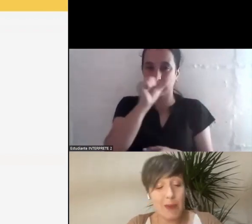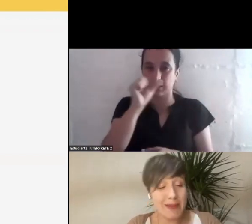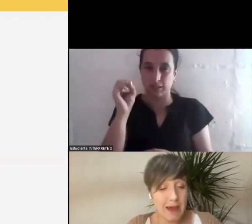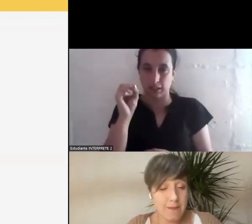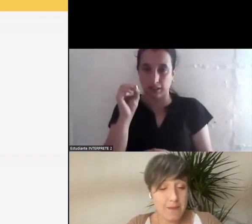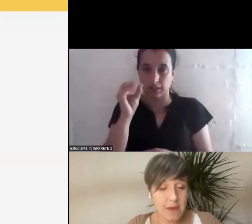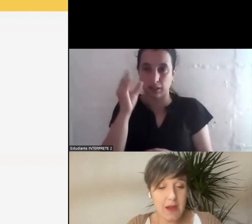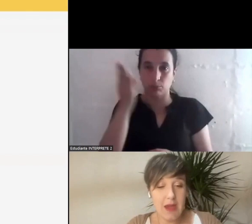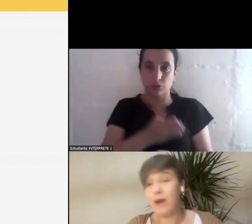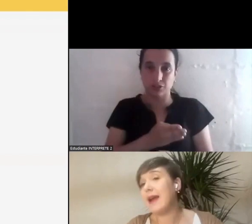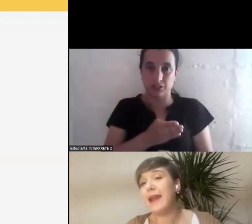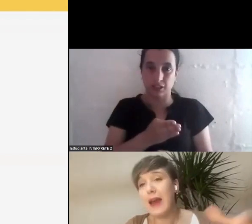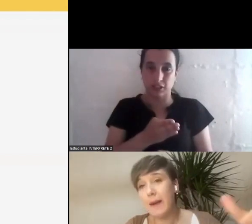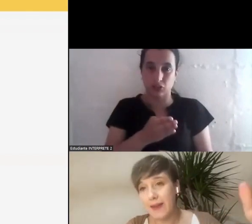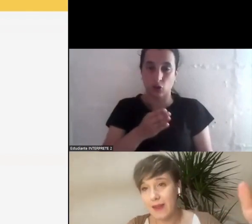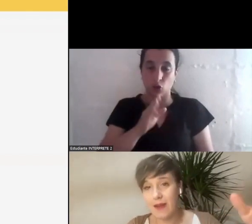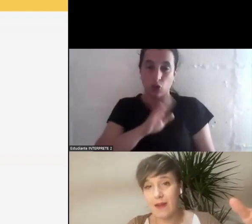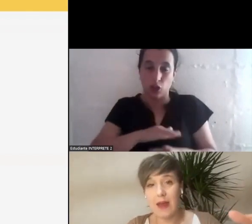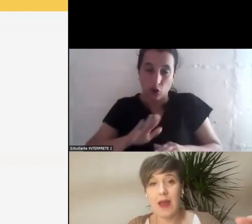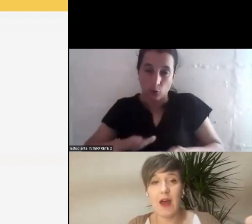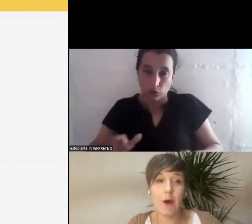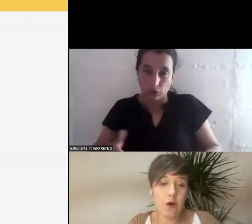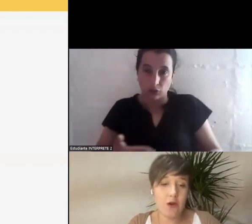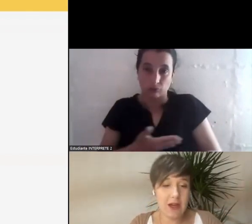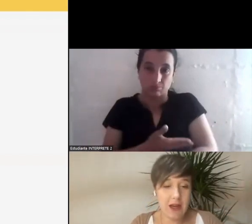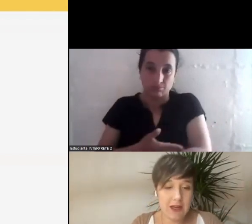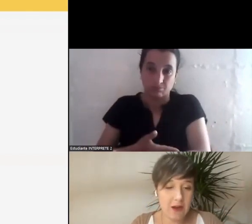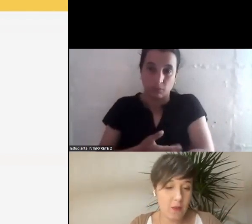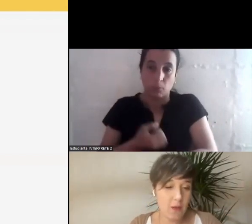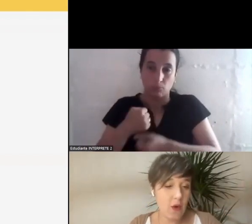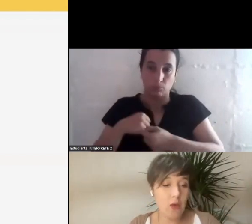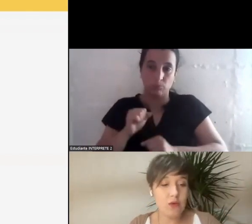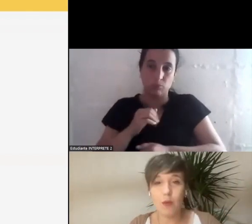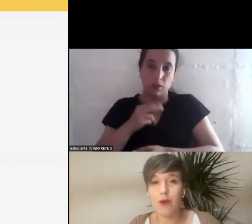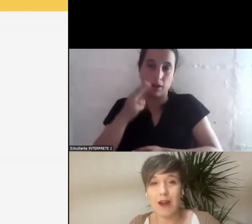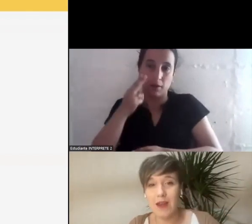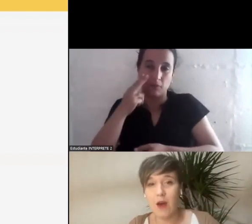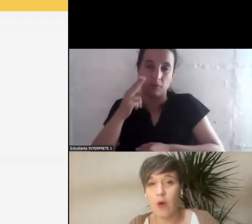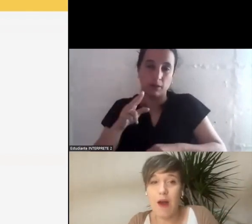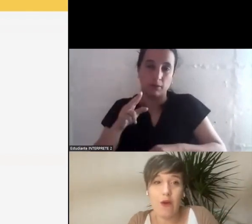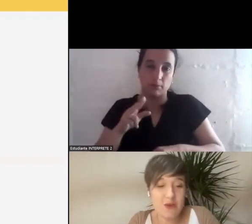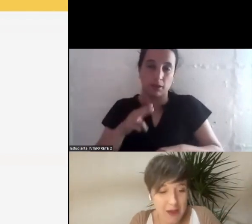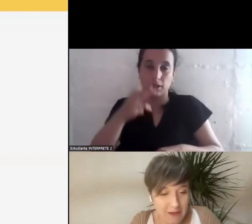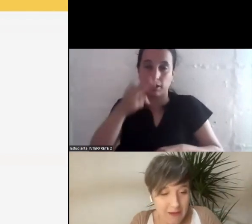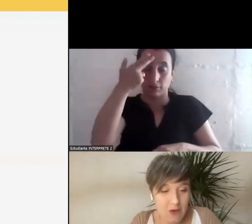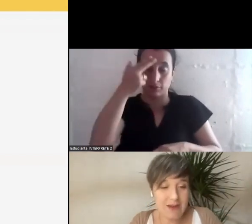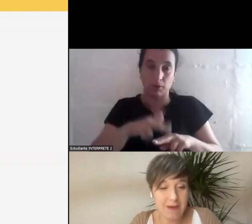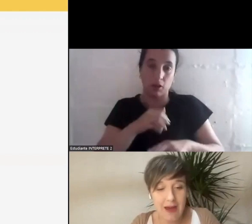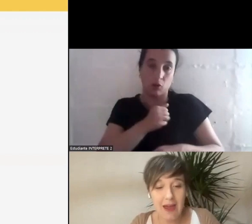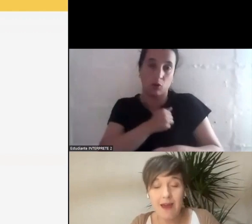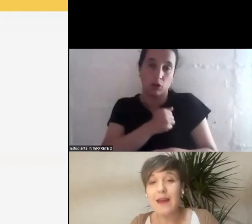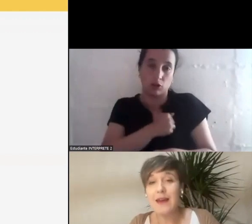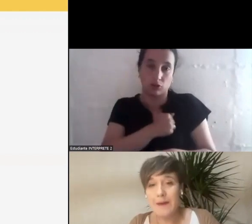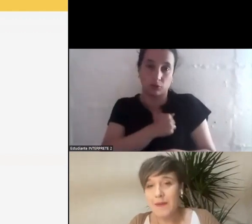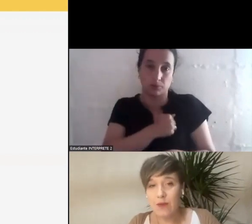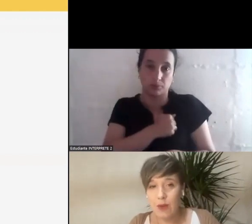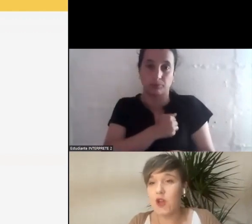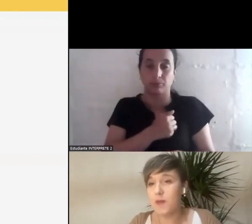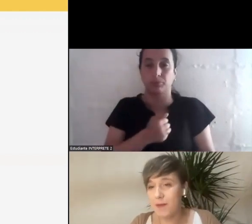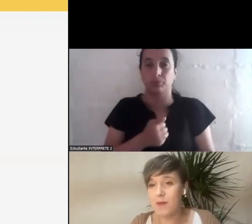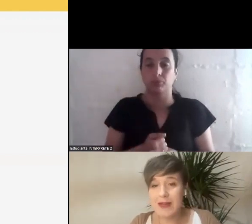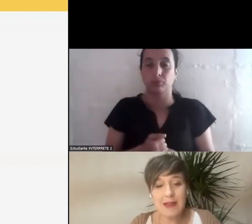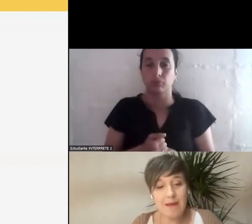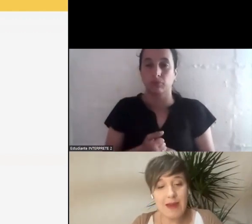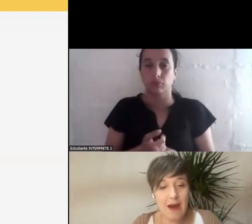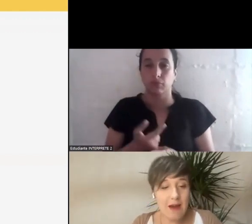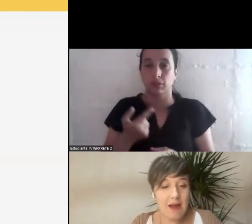alguna cardiopatía. Y aunque clínicamente a lo mejor no se registre como un soplo cardíaco o algo específico, sí es verdad que durante